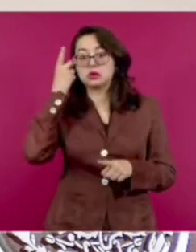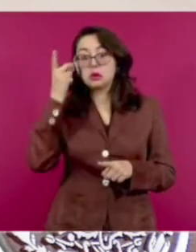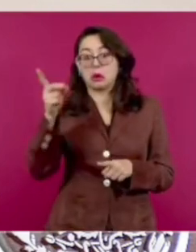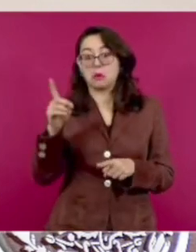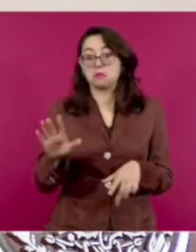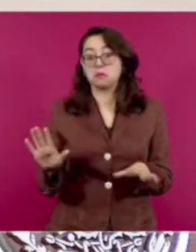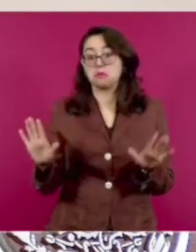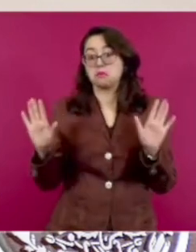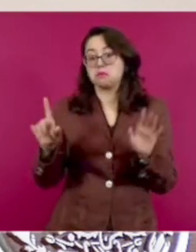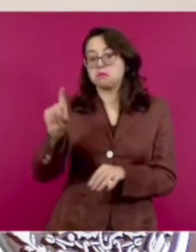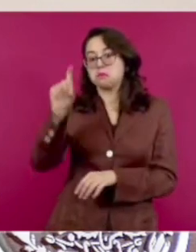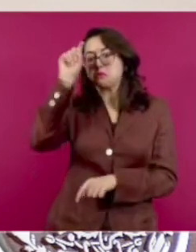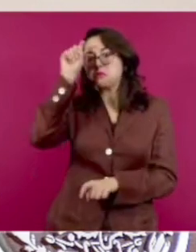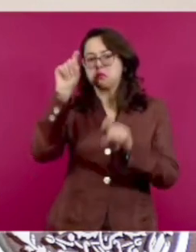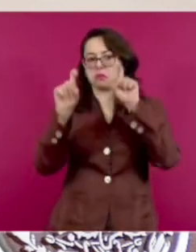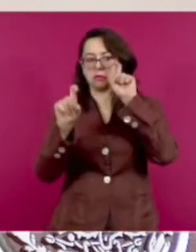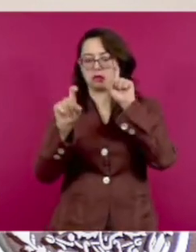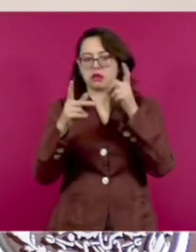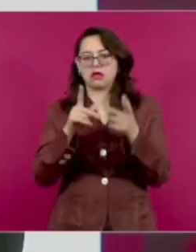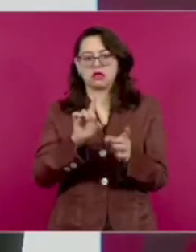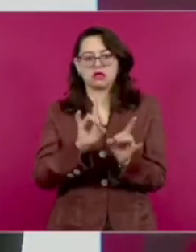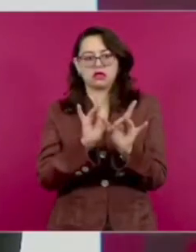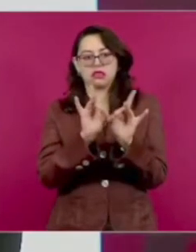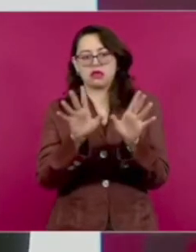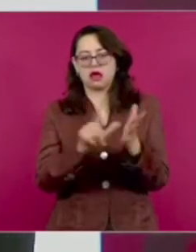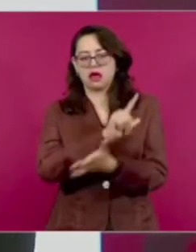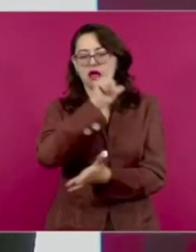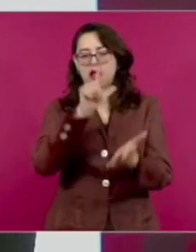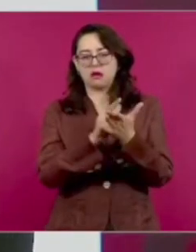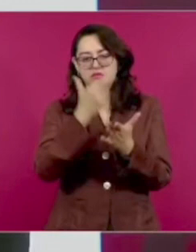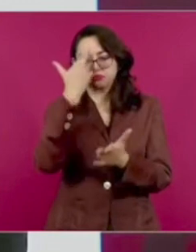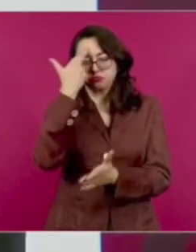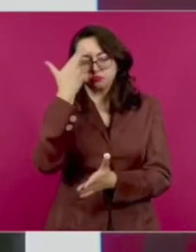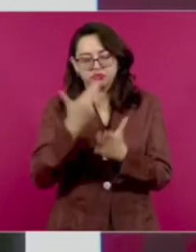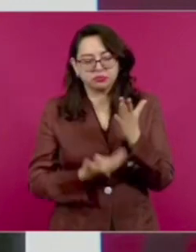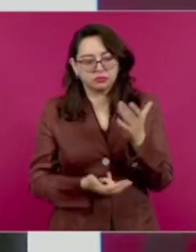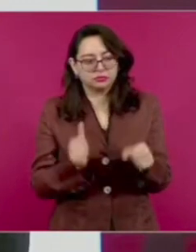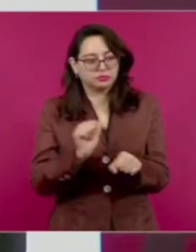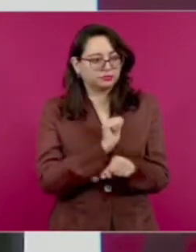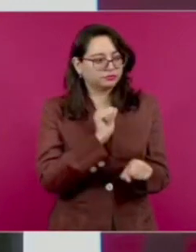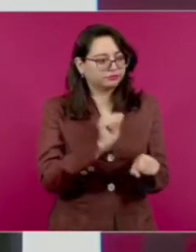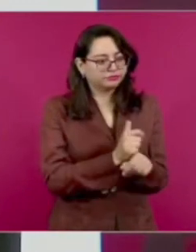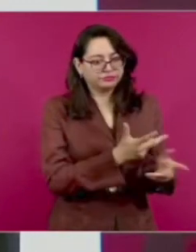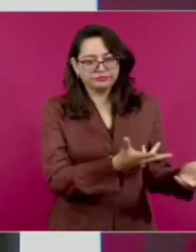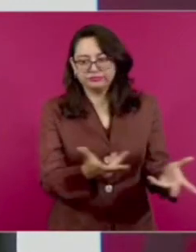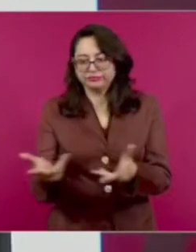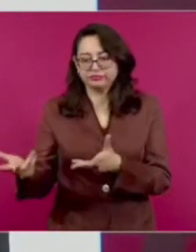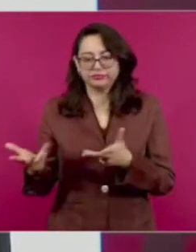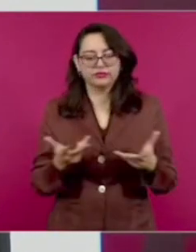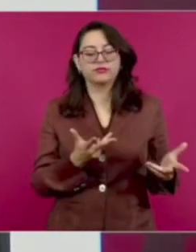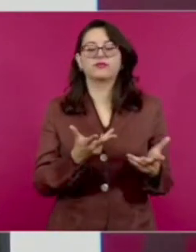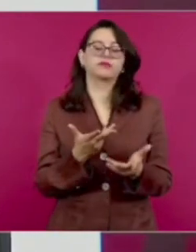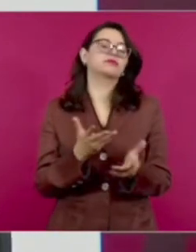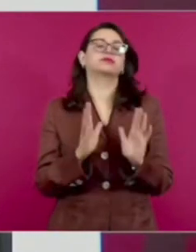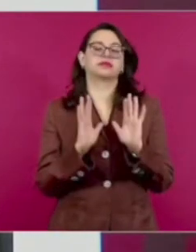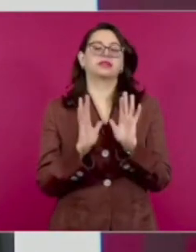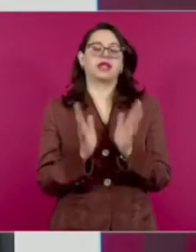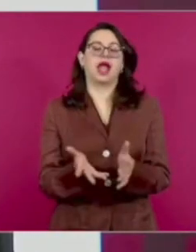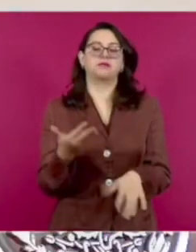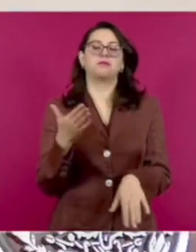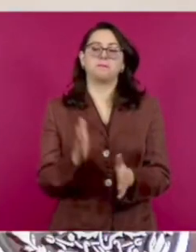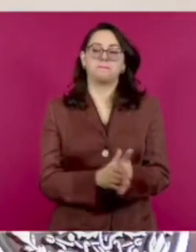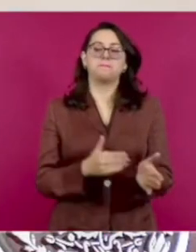sean ocupadas para cometer ilícitos. Además, esta medida ha permitido